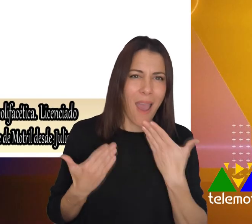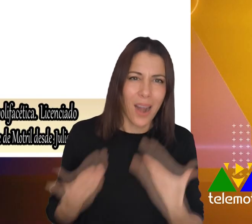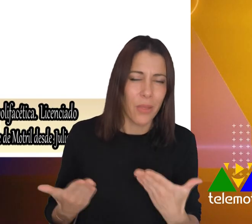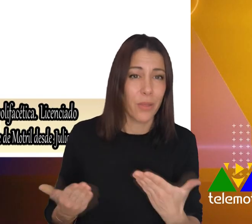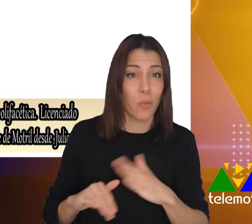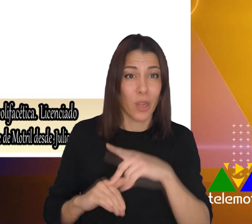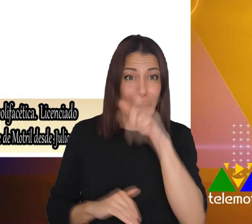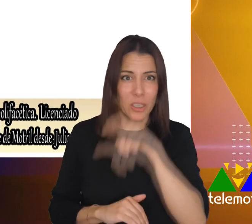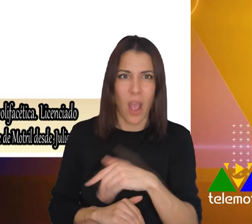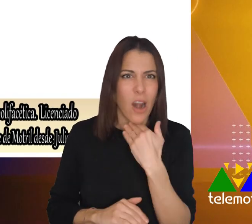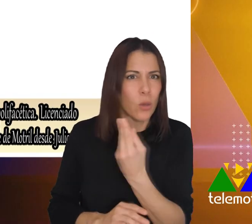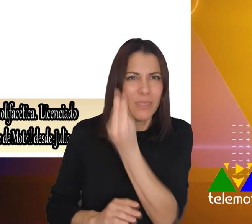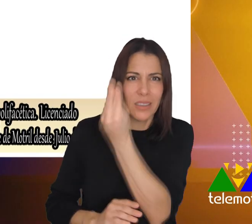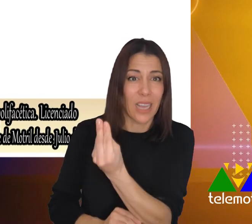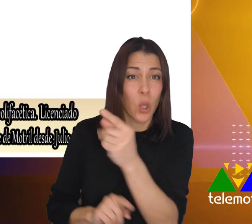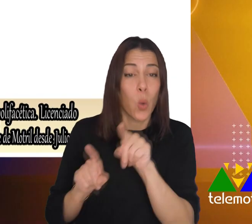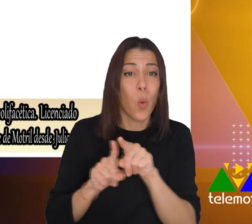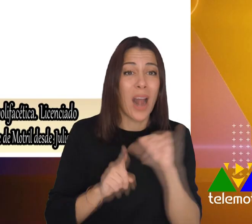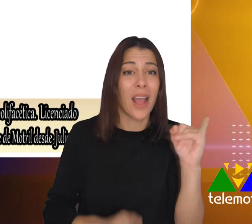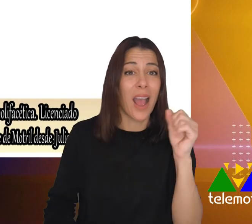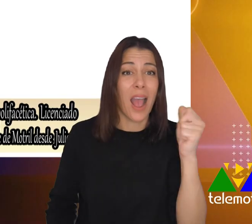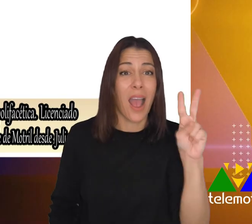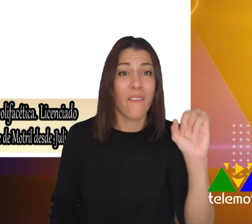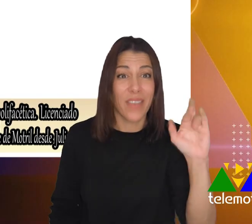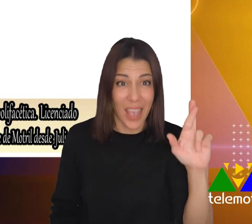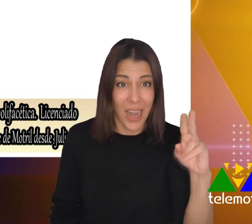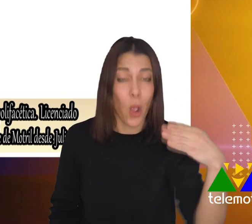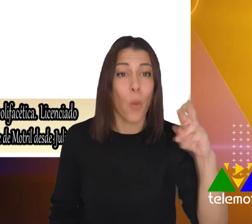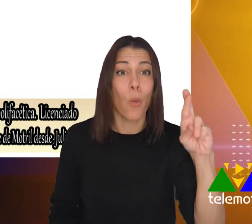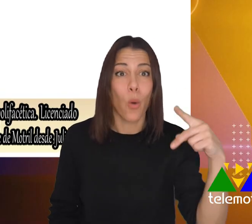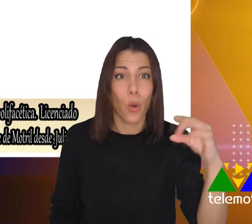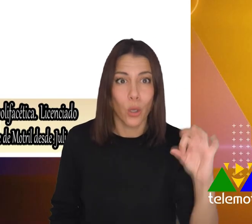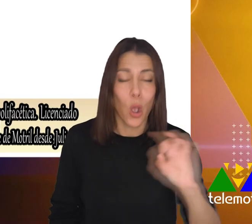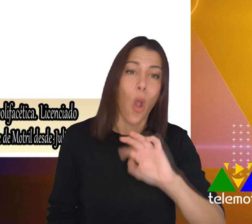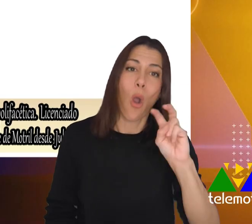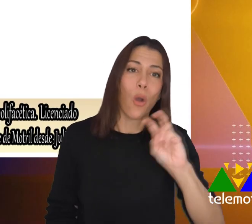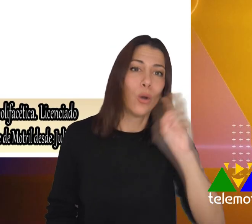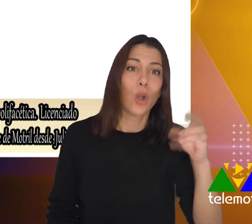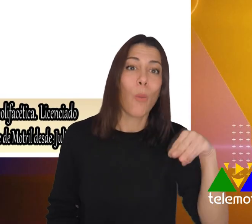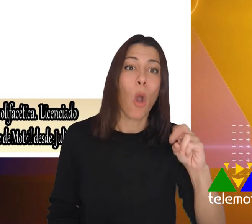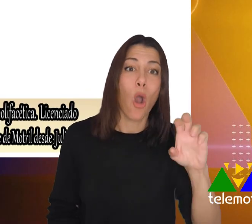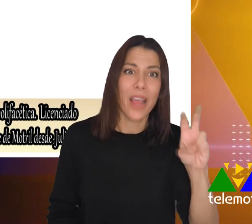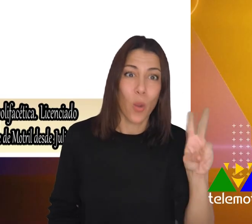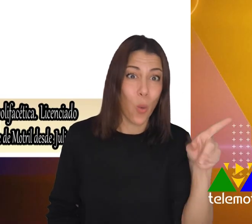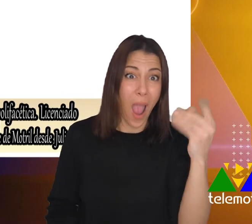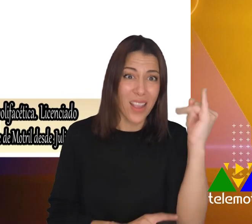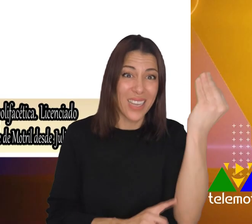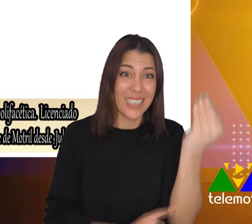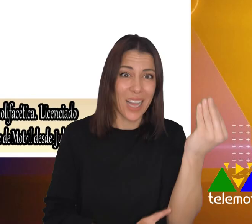merecía alguna estatua, ¿no? Como Javier de Burgos, o Díaz Moreu, son personajes que...